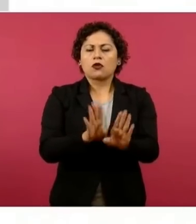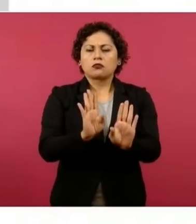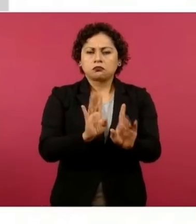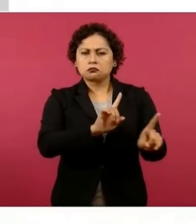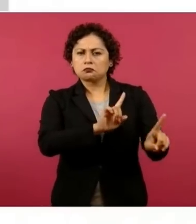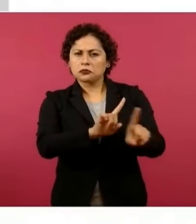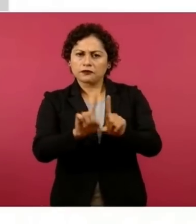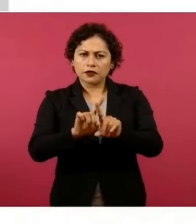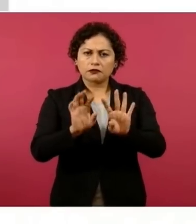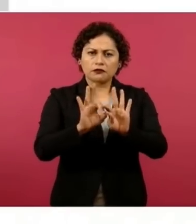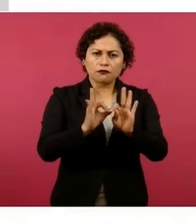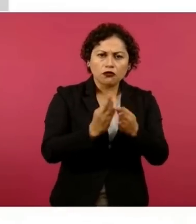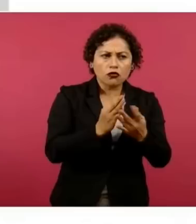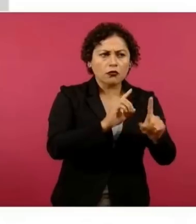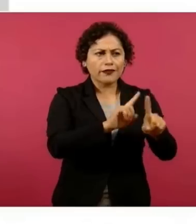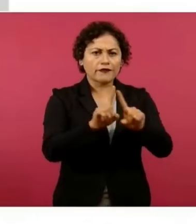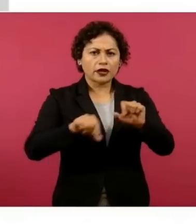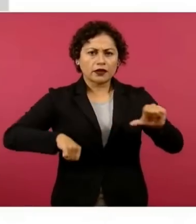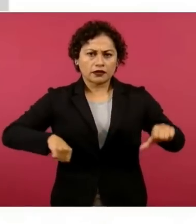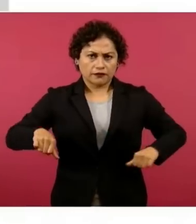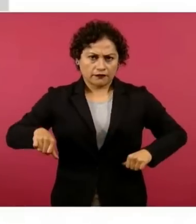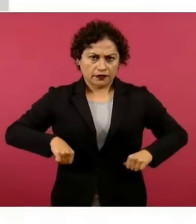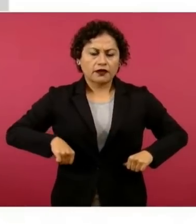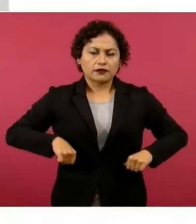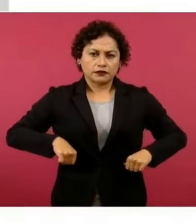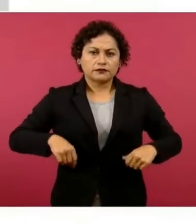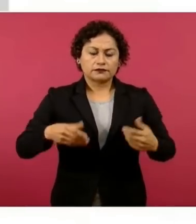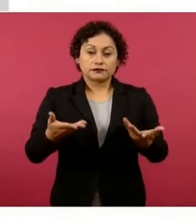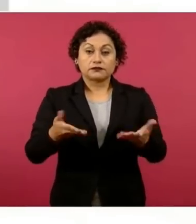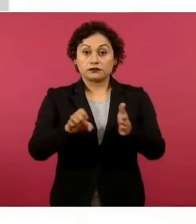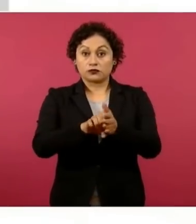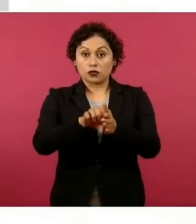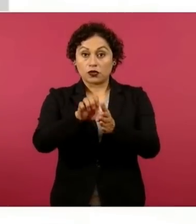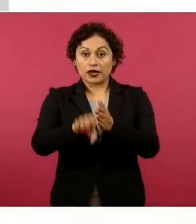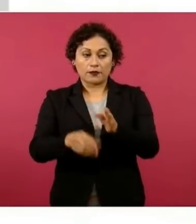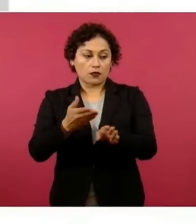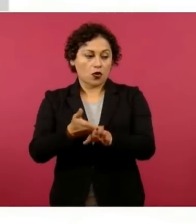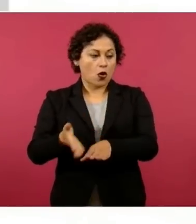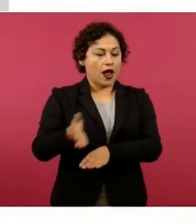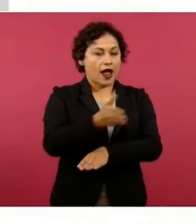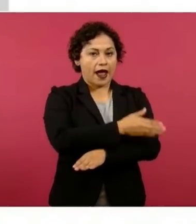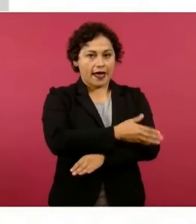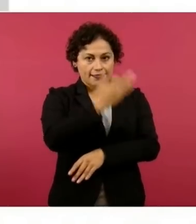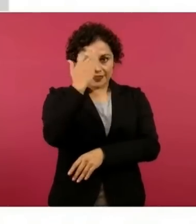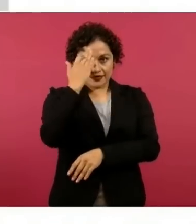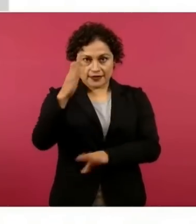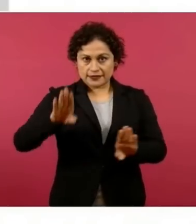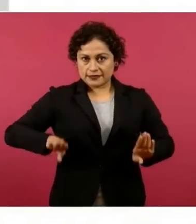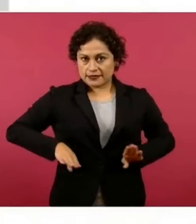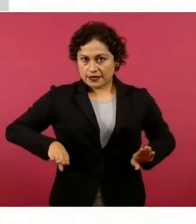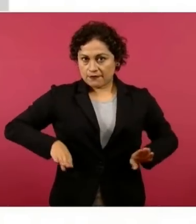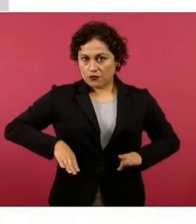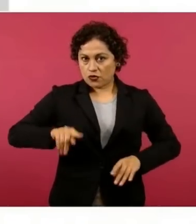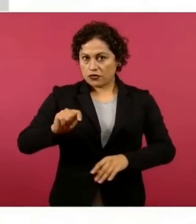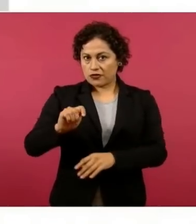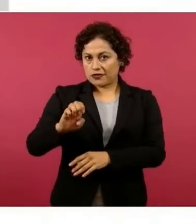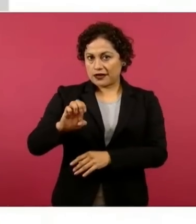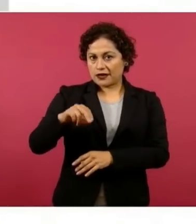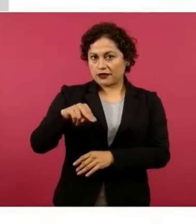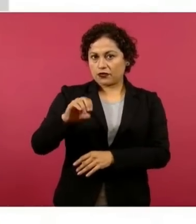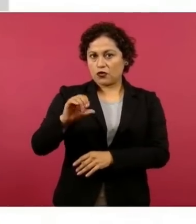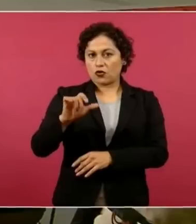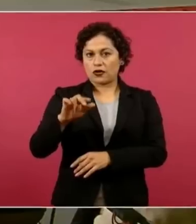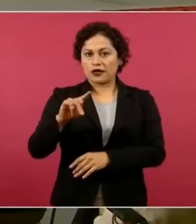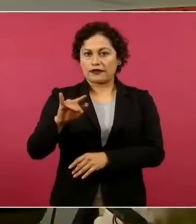acciones. En lo ortodoxo, cuando hay inflación, lo que hacen los tecnócratas, con todo respeto, es aumentar